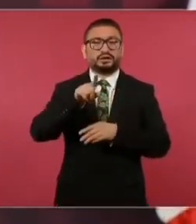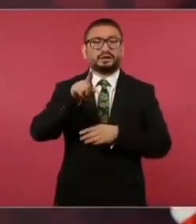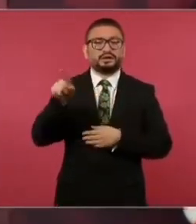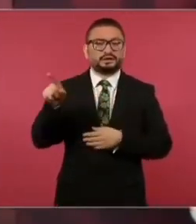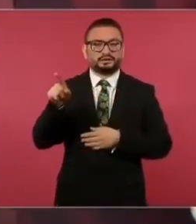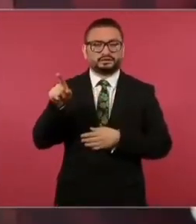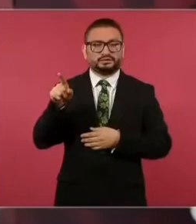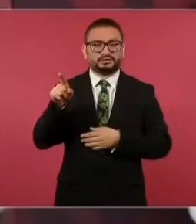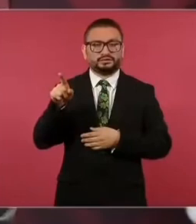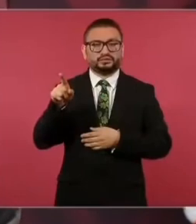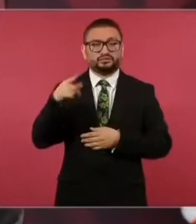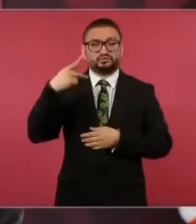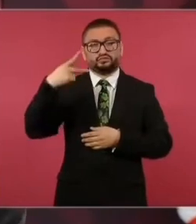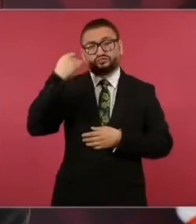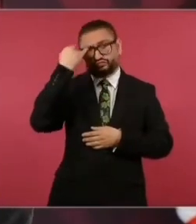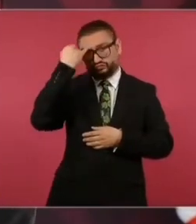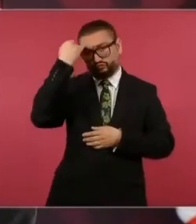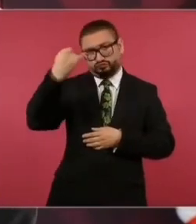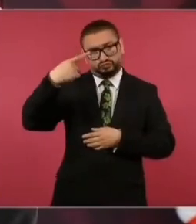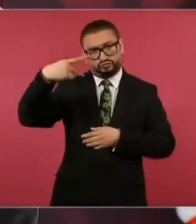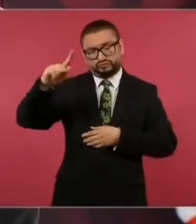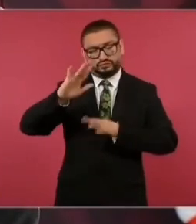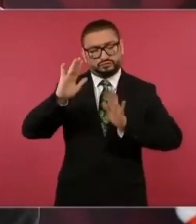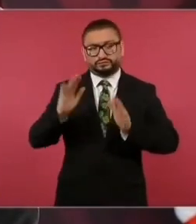una postura.